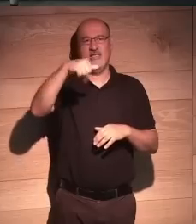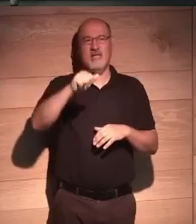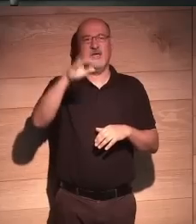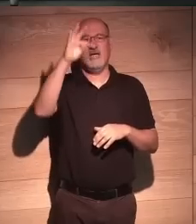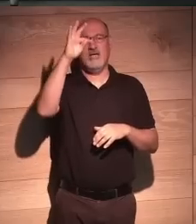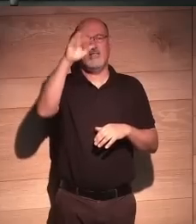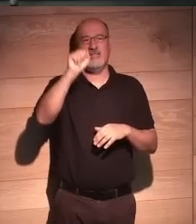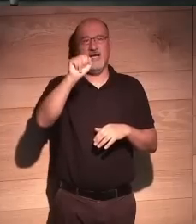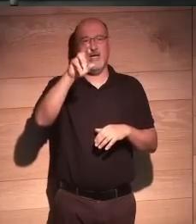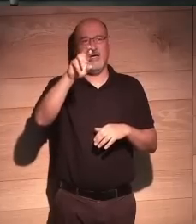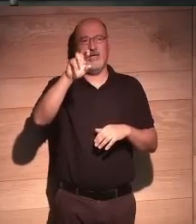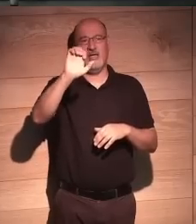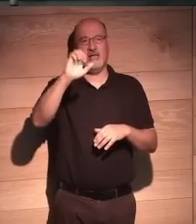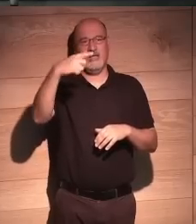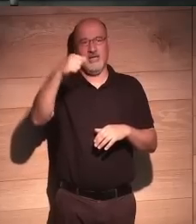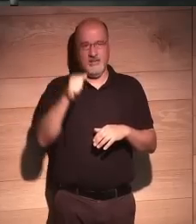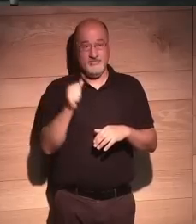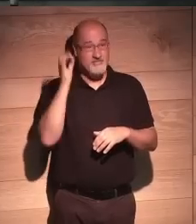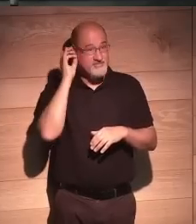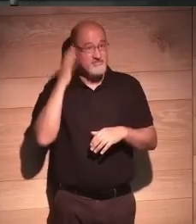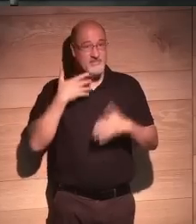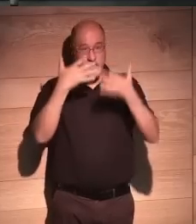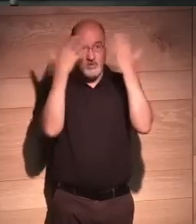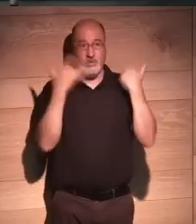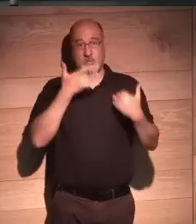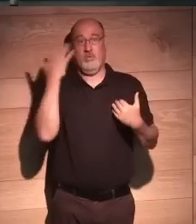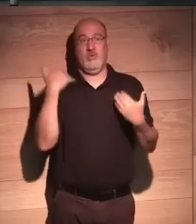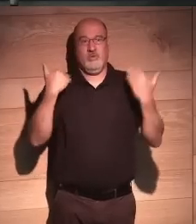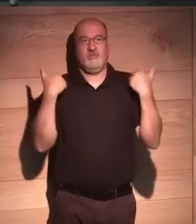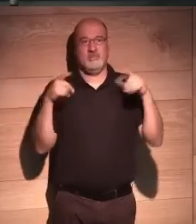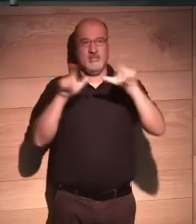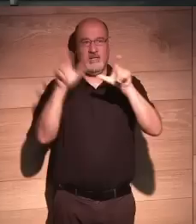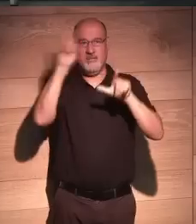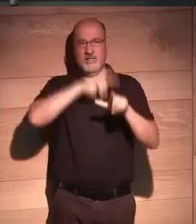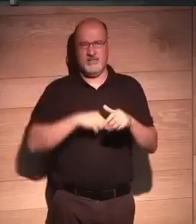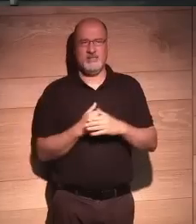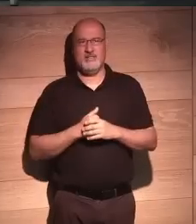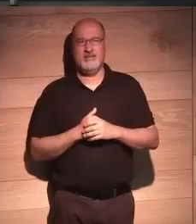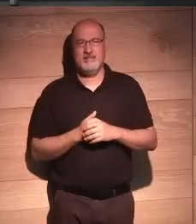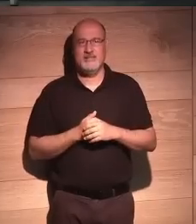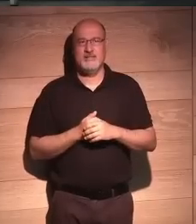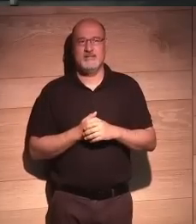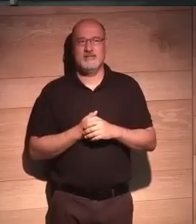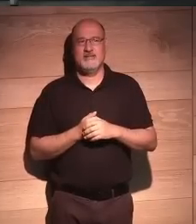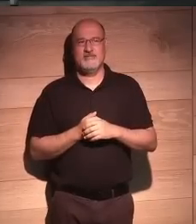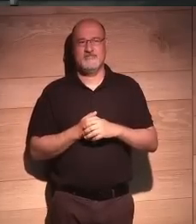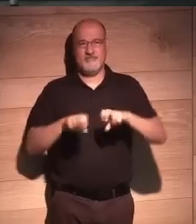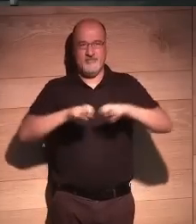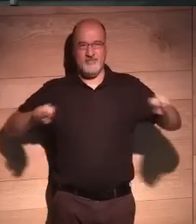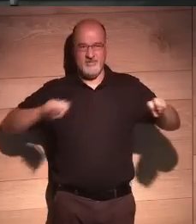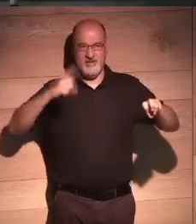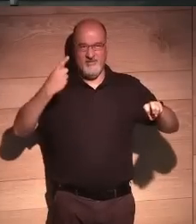las gracias. Bueno, gracias, hijo. Entonces no había ni fax, ni móvil, ni nada. Tenemos un pasado televisivo también, ahí. Aplauso para la primera fila,